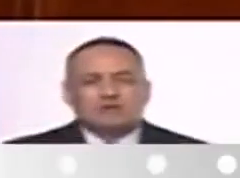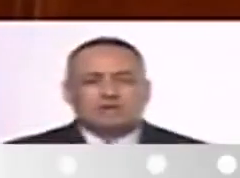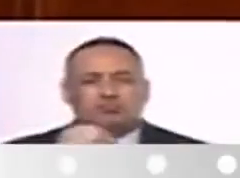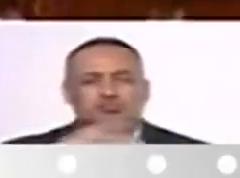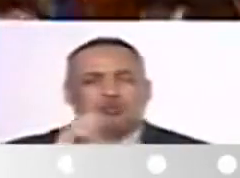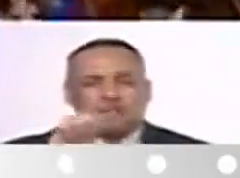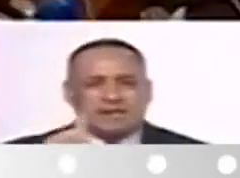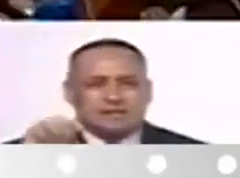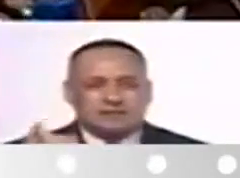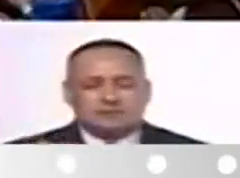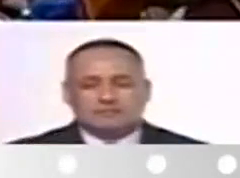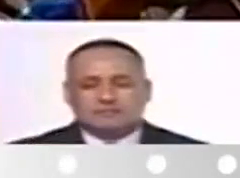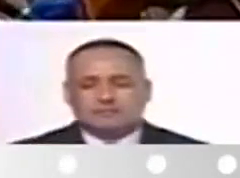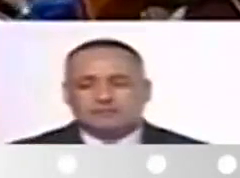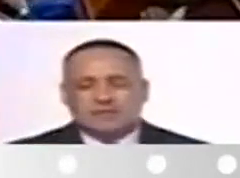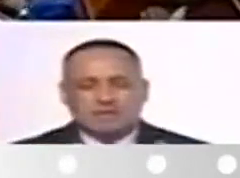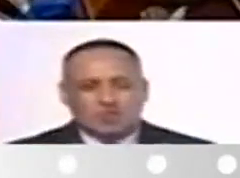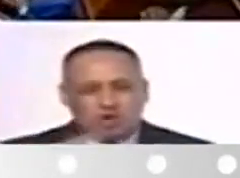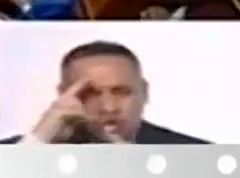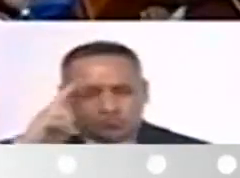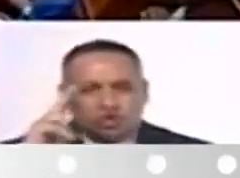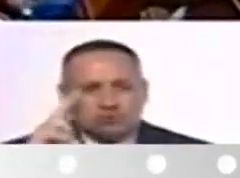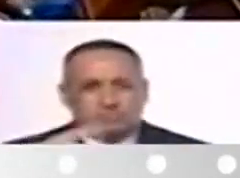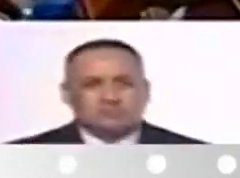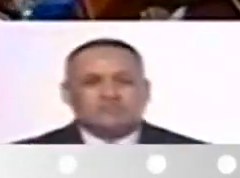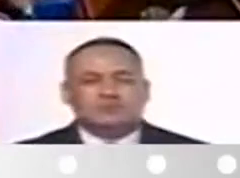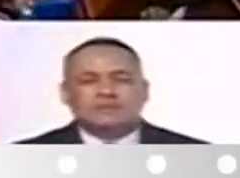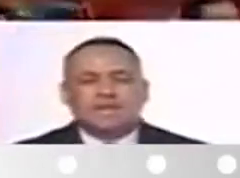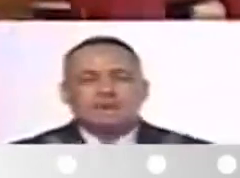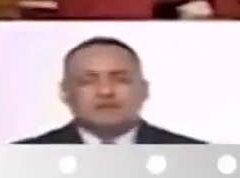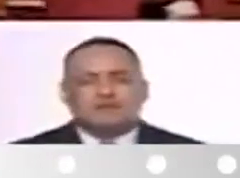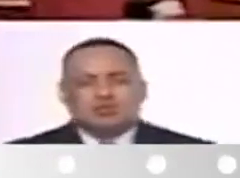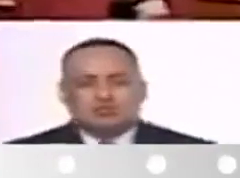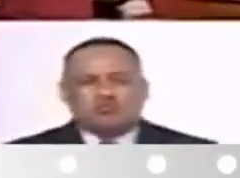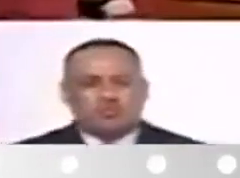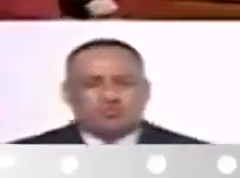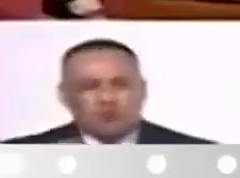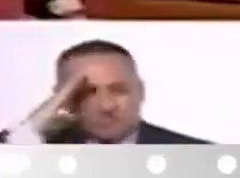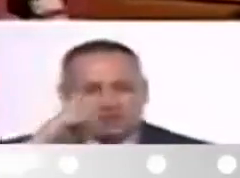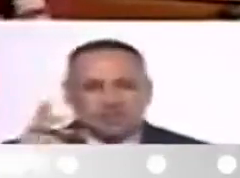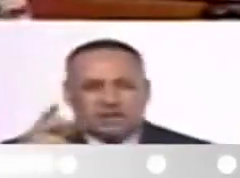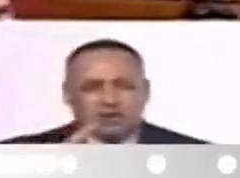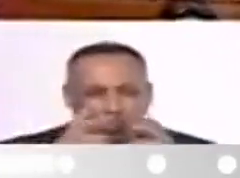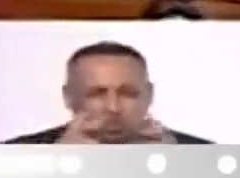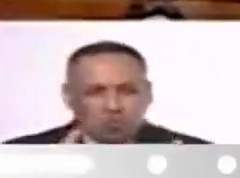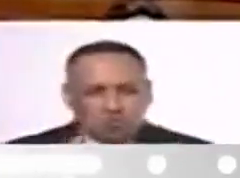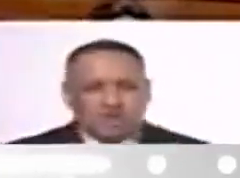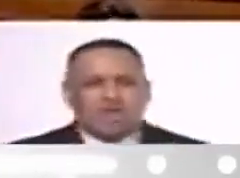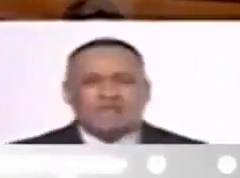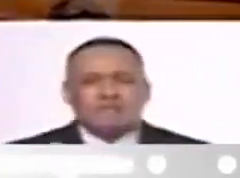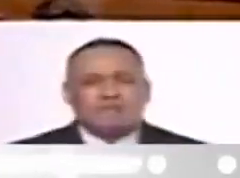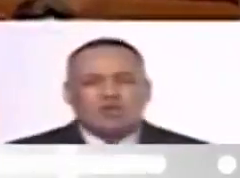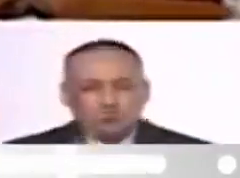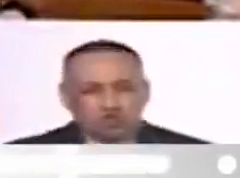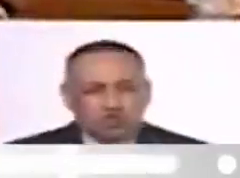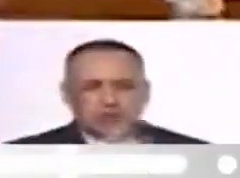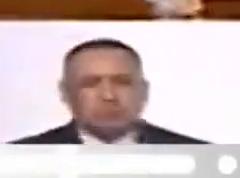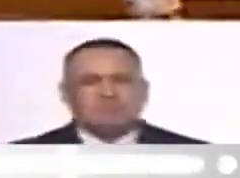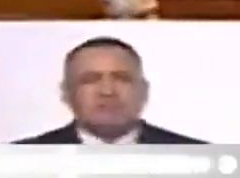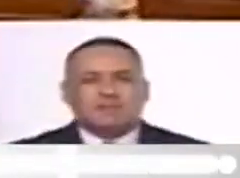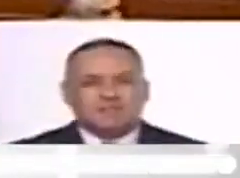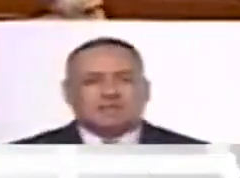ley. Honor y gloria a nuestras fuerzas del orden, que cuidan nuestras vidas, que cuidan nuestra